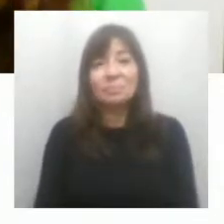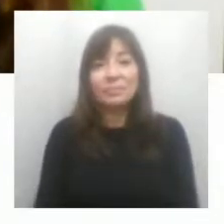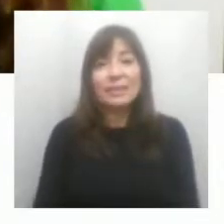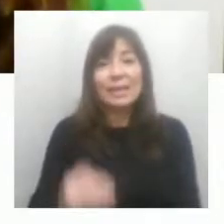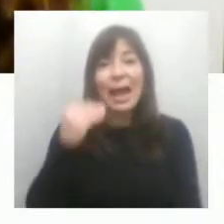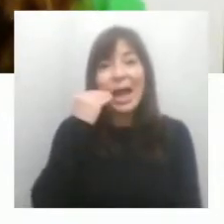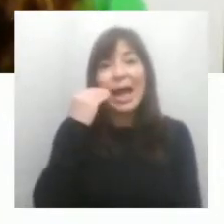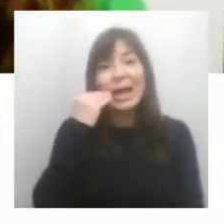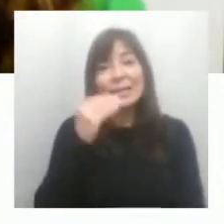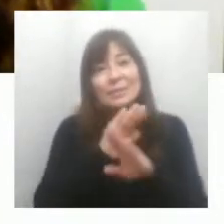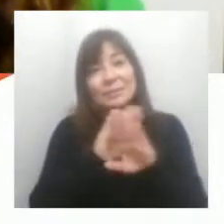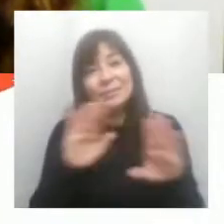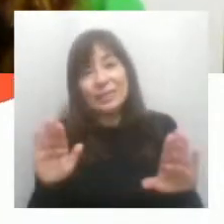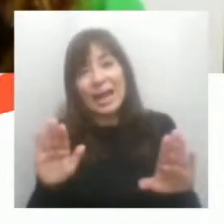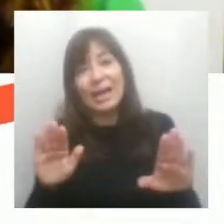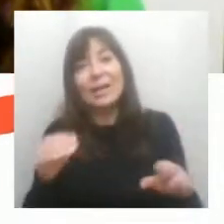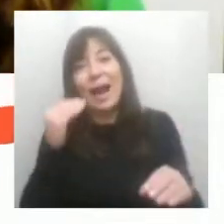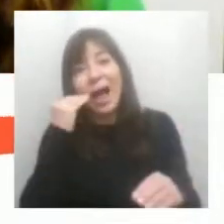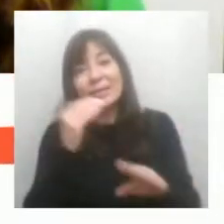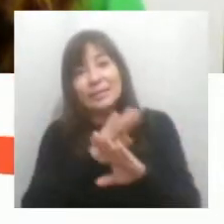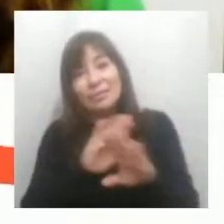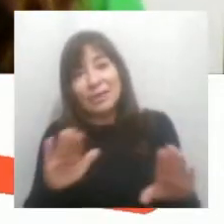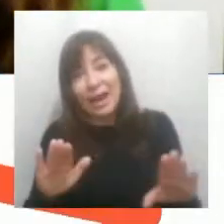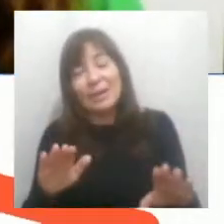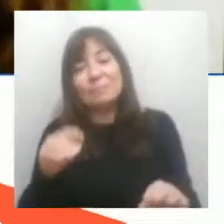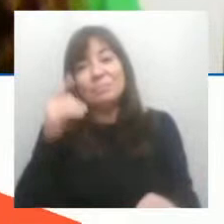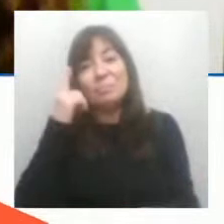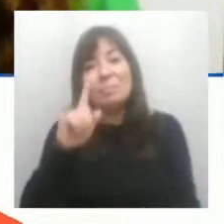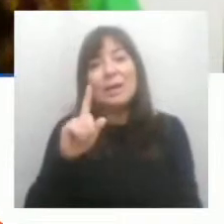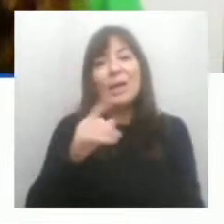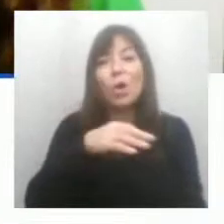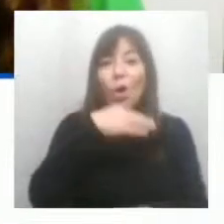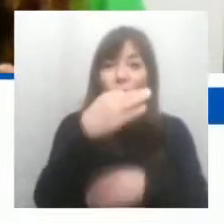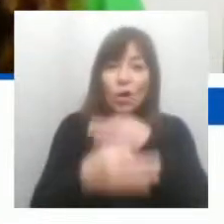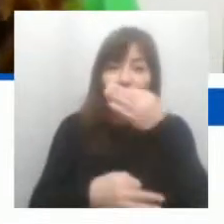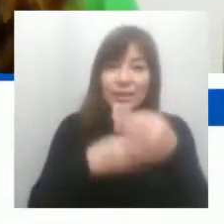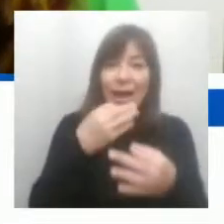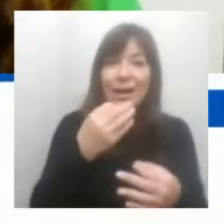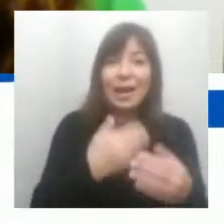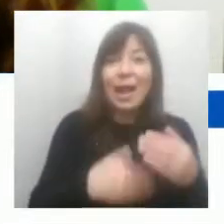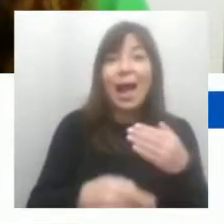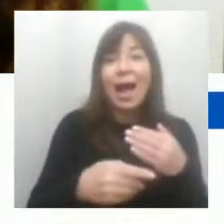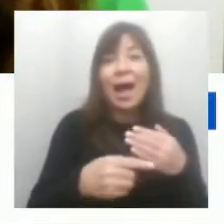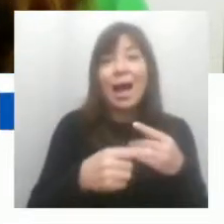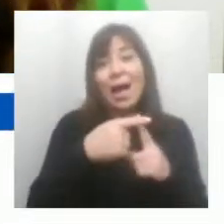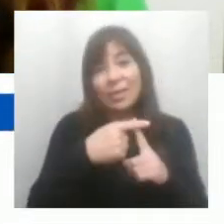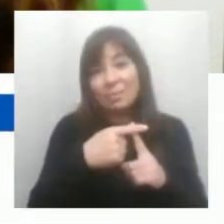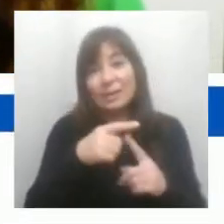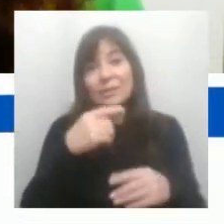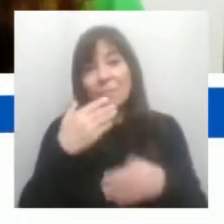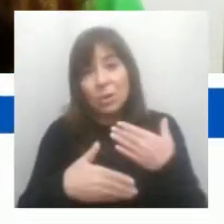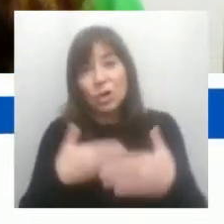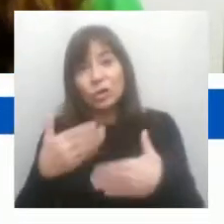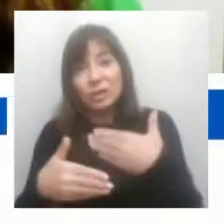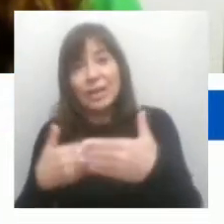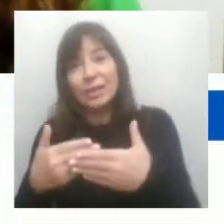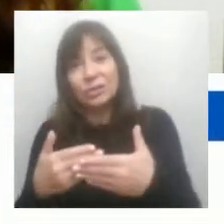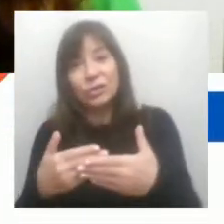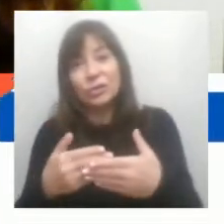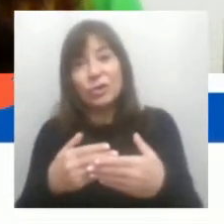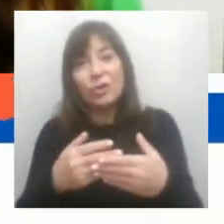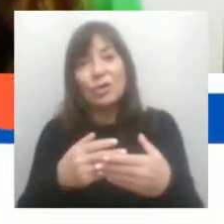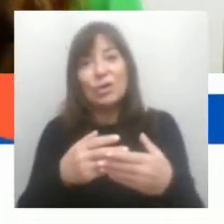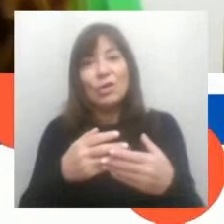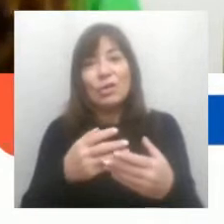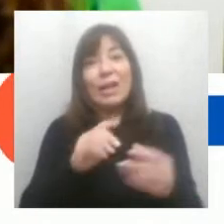casi llegando al final, pero queremos contarles también que dentro de este proceso de creación, de renovación de